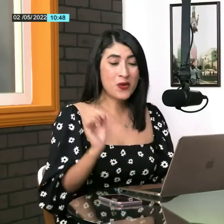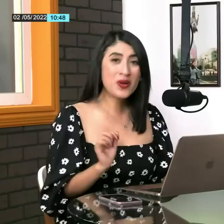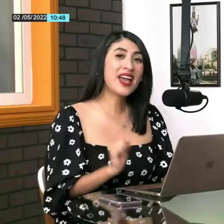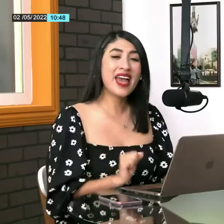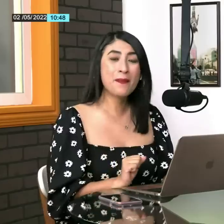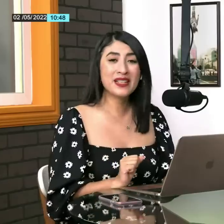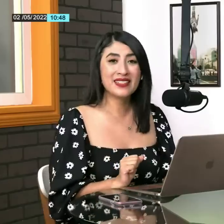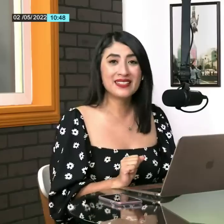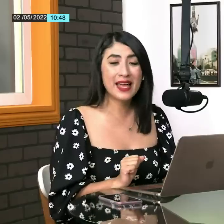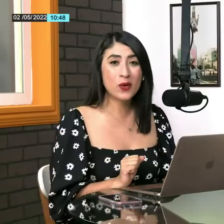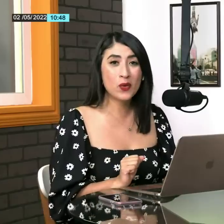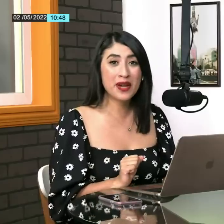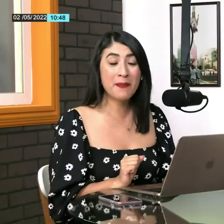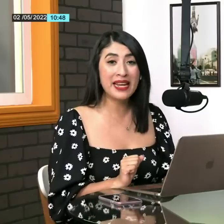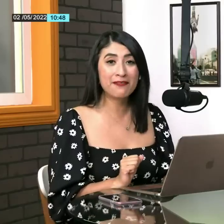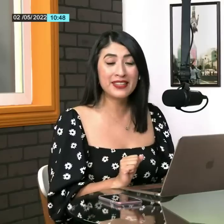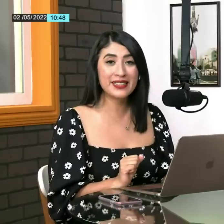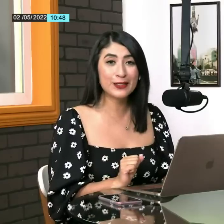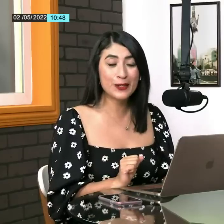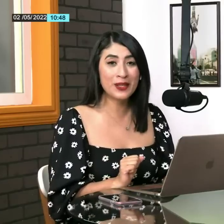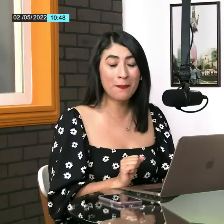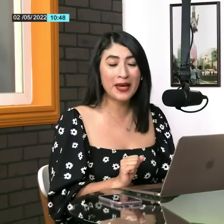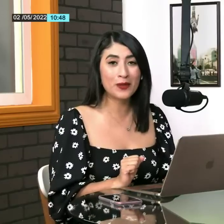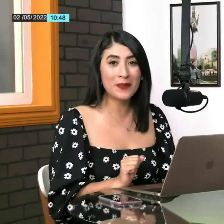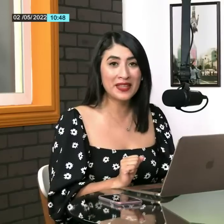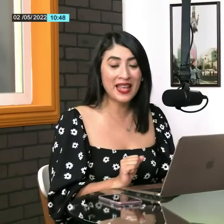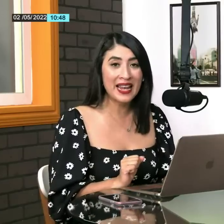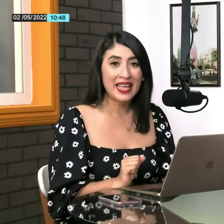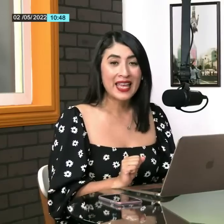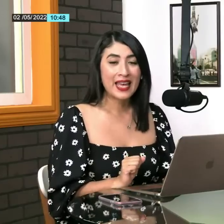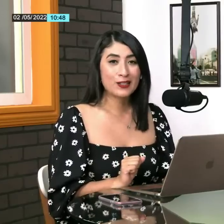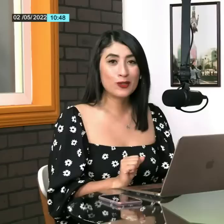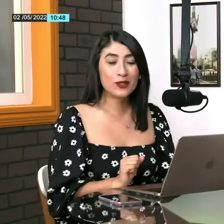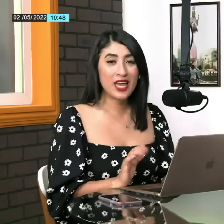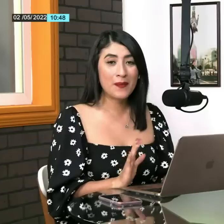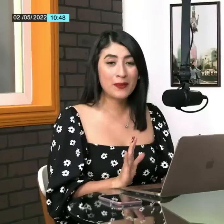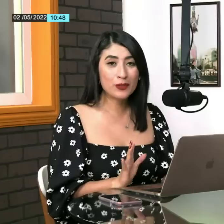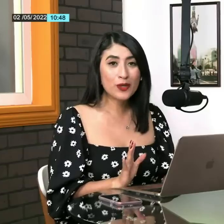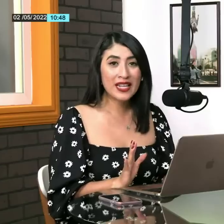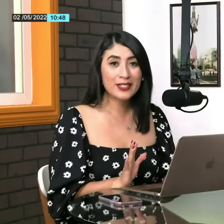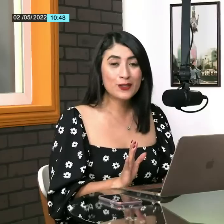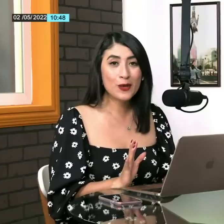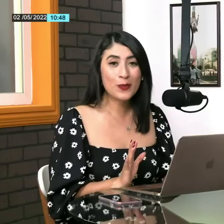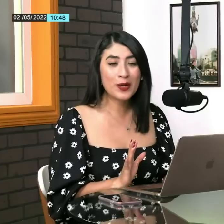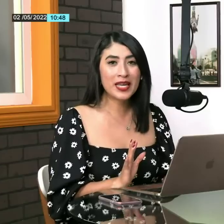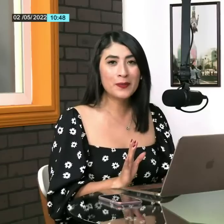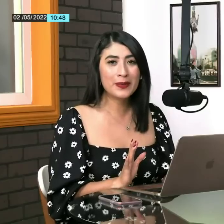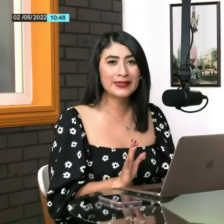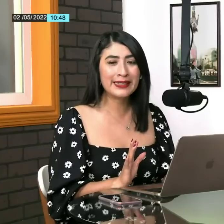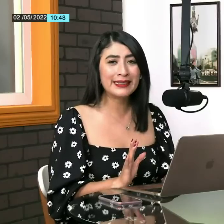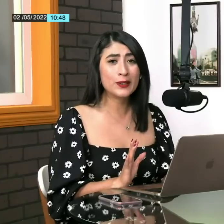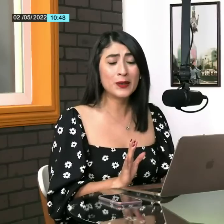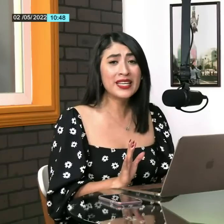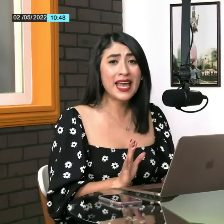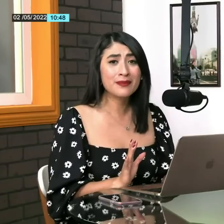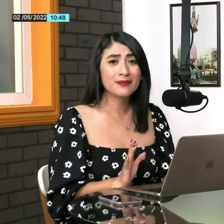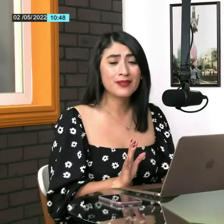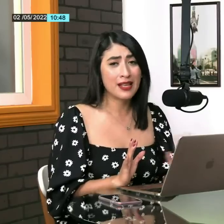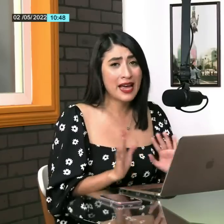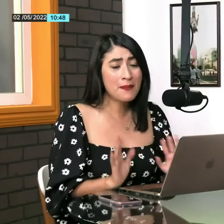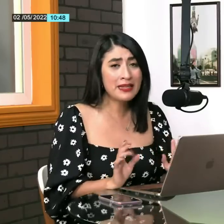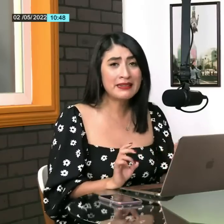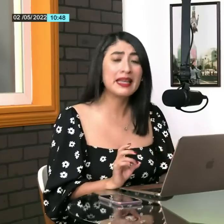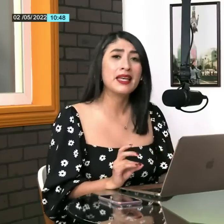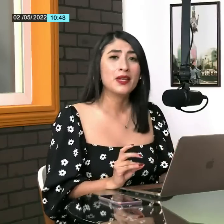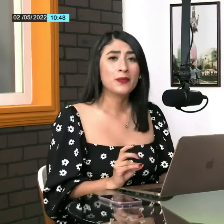nunca ha presentado una manifestación de impacto ambiental esto llama mucho la atención porque pues en teoría